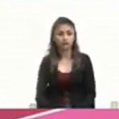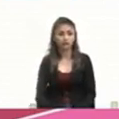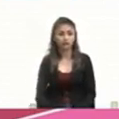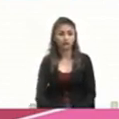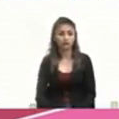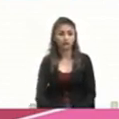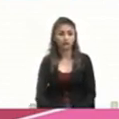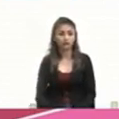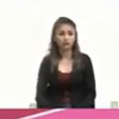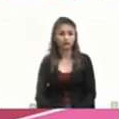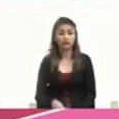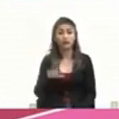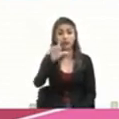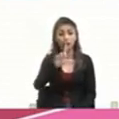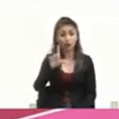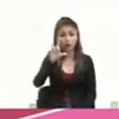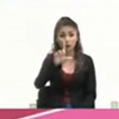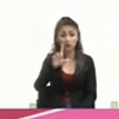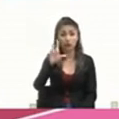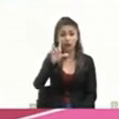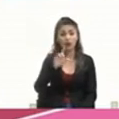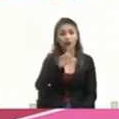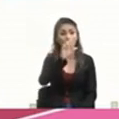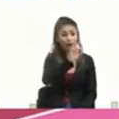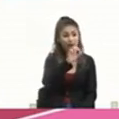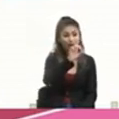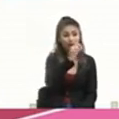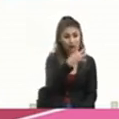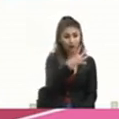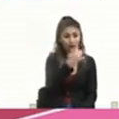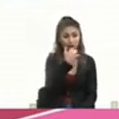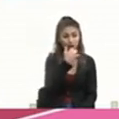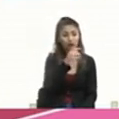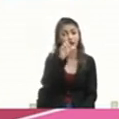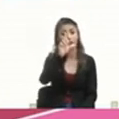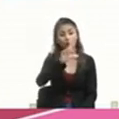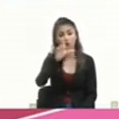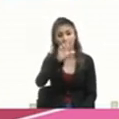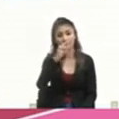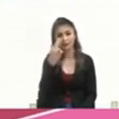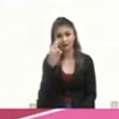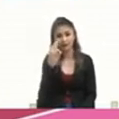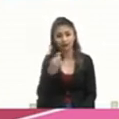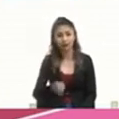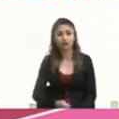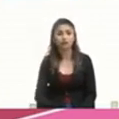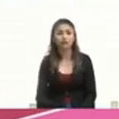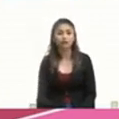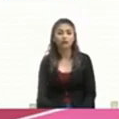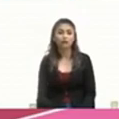pues el lunes... Domingo 24, perdón, lunes 25,